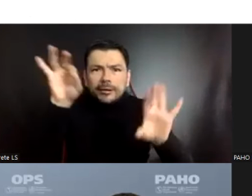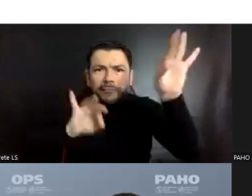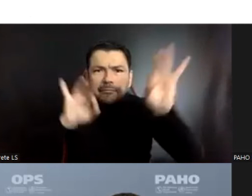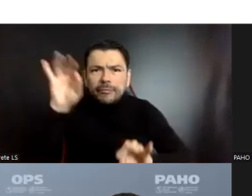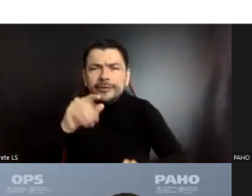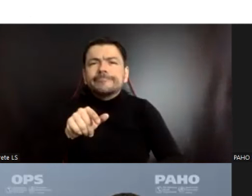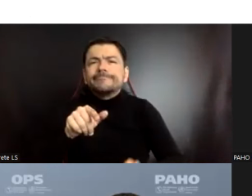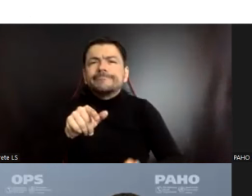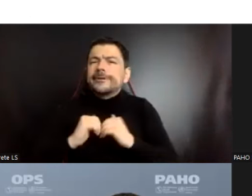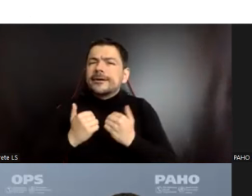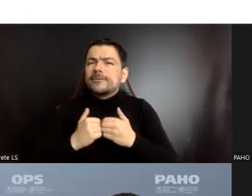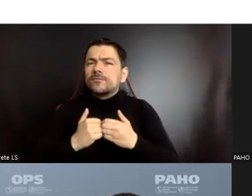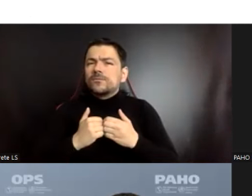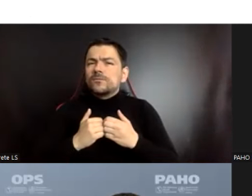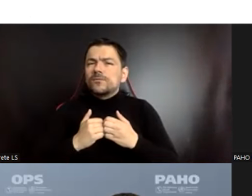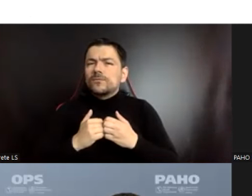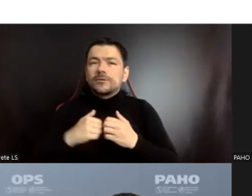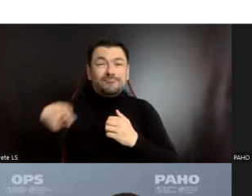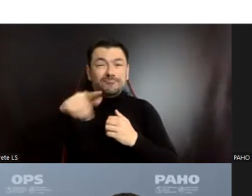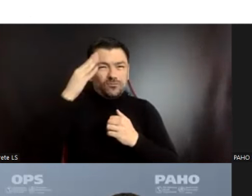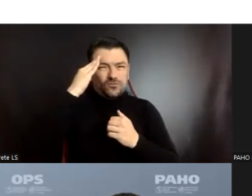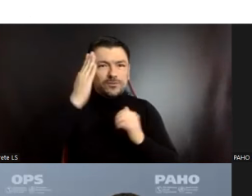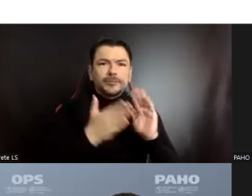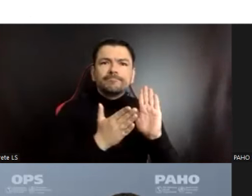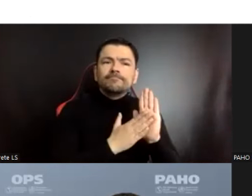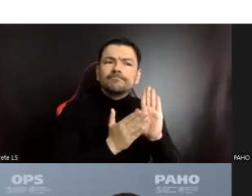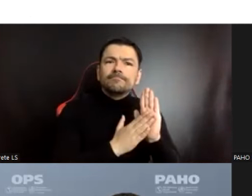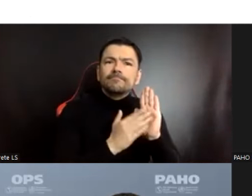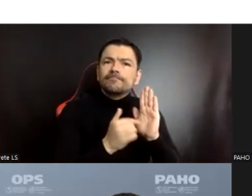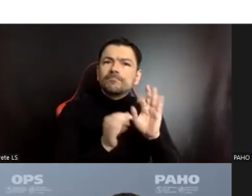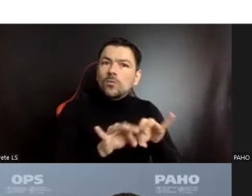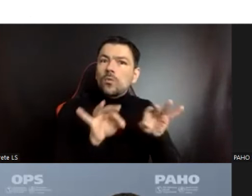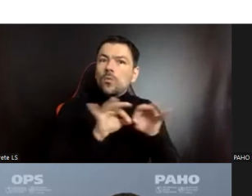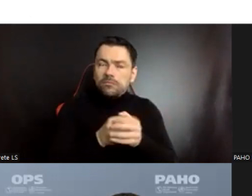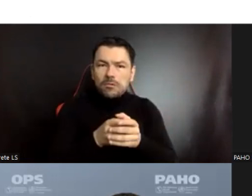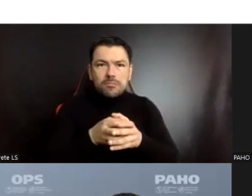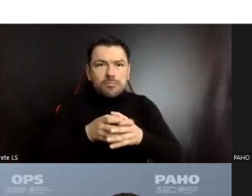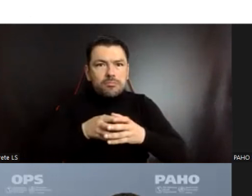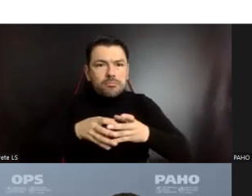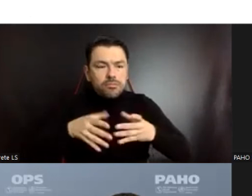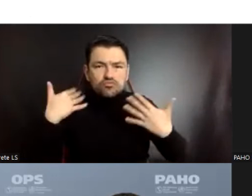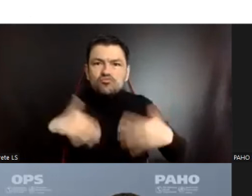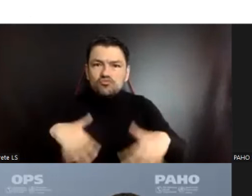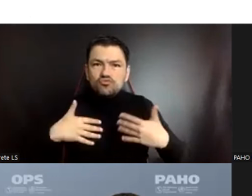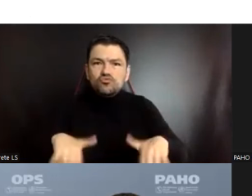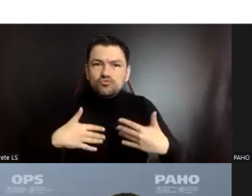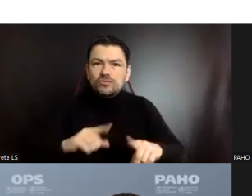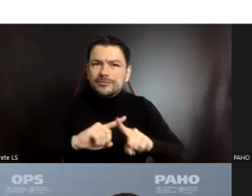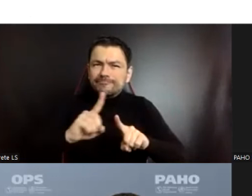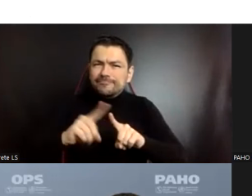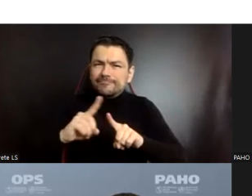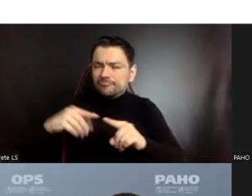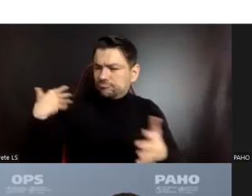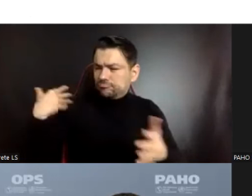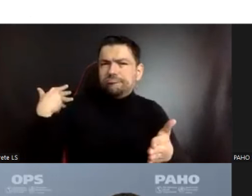masivo de la evidencia de distintos tipos y calidades durante los últimos años, ahora